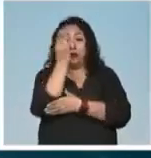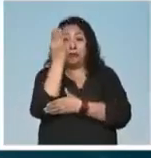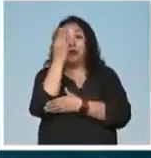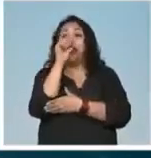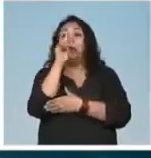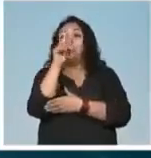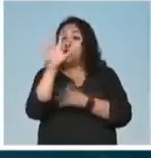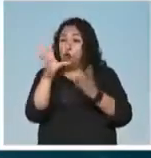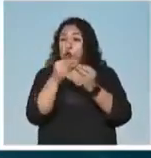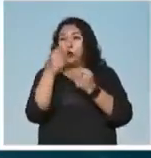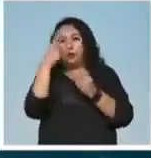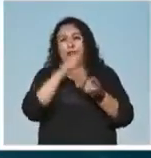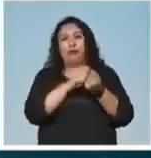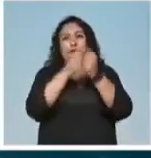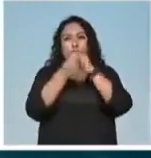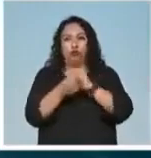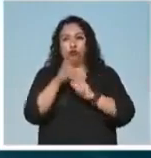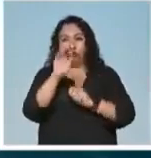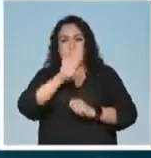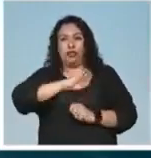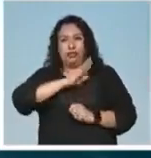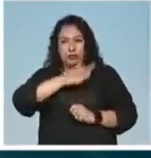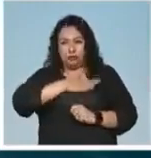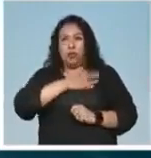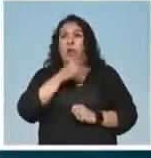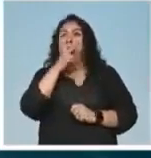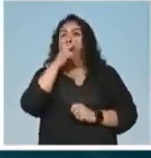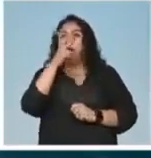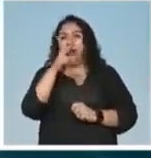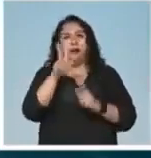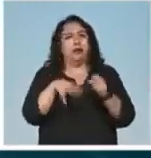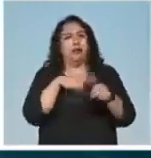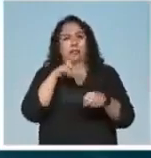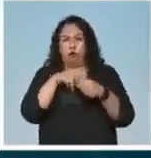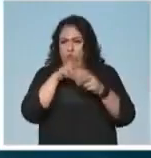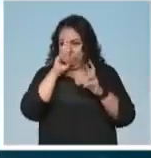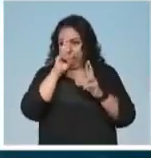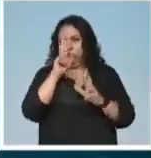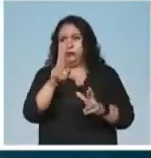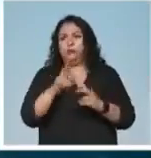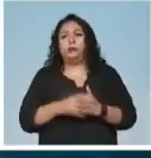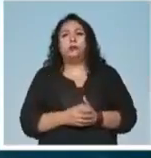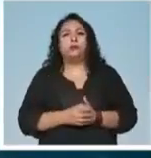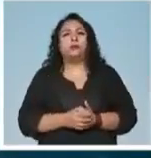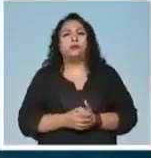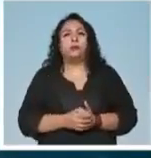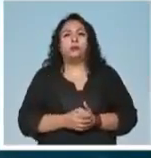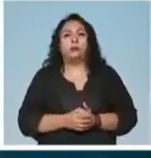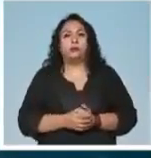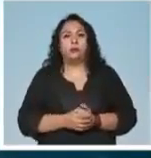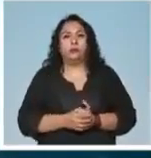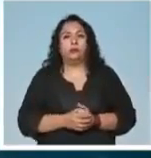trabajó en conjunto para traducir el códice al español con palabras orgánicas y respetuosas.